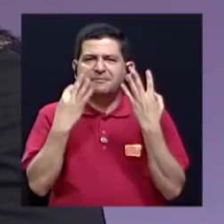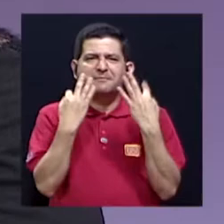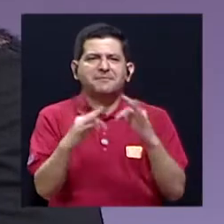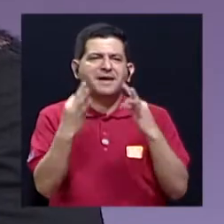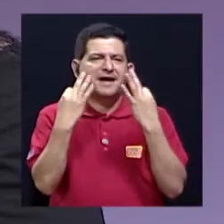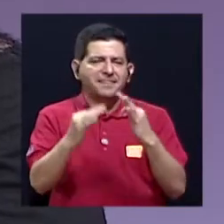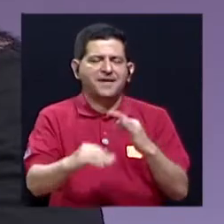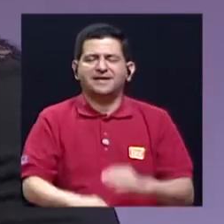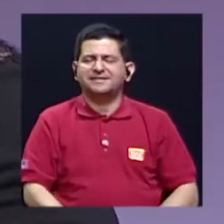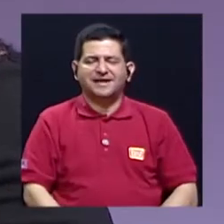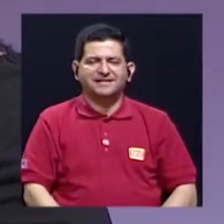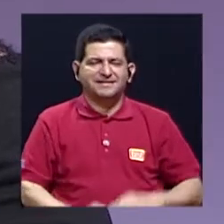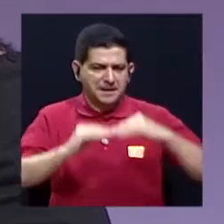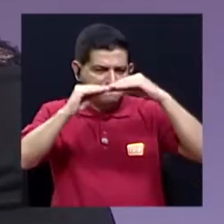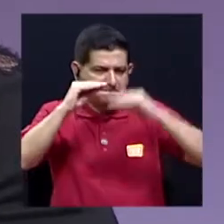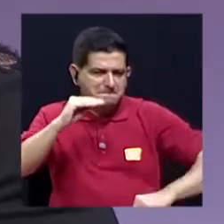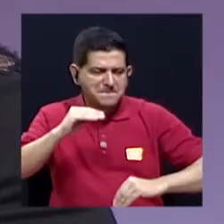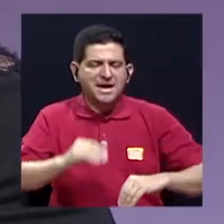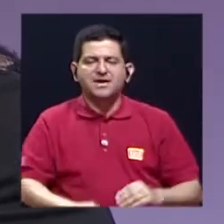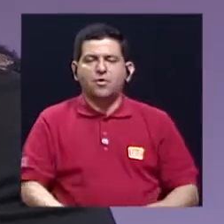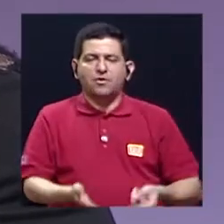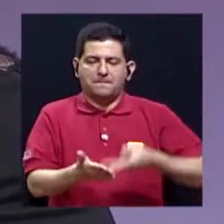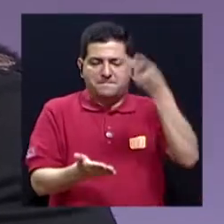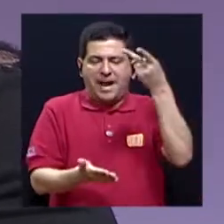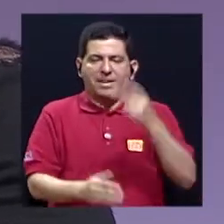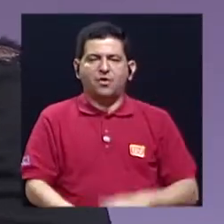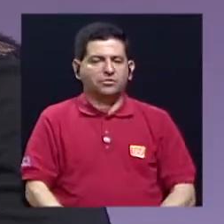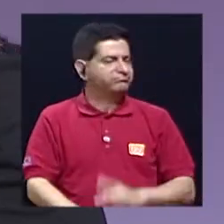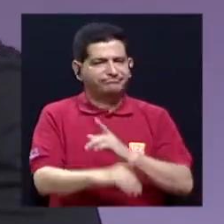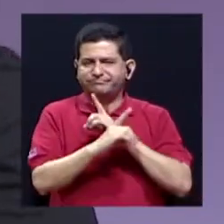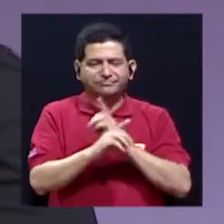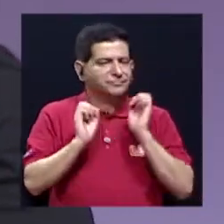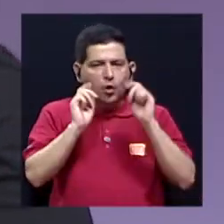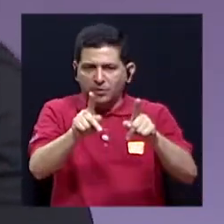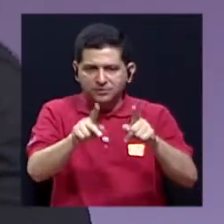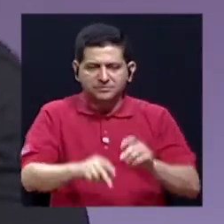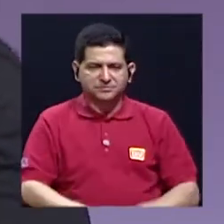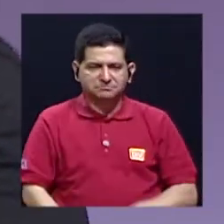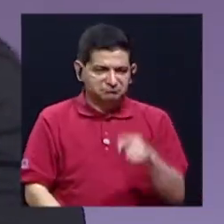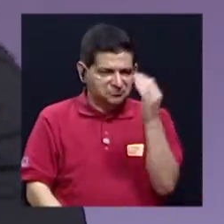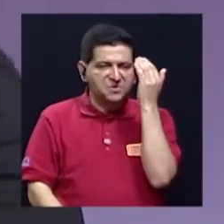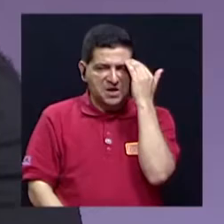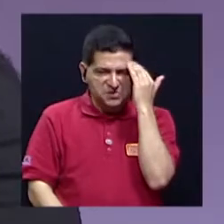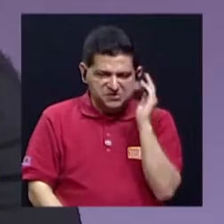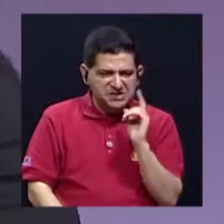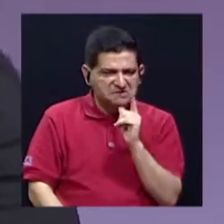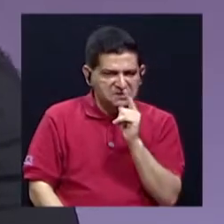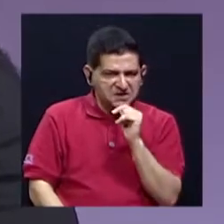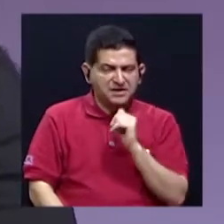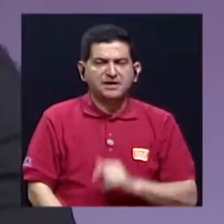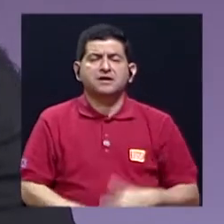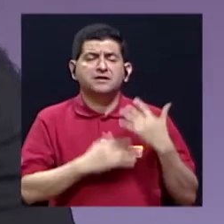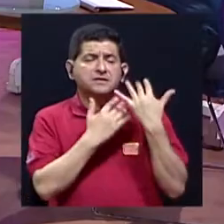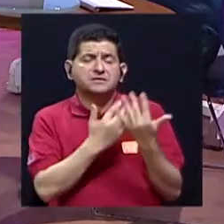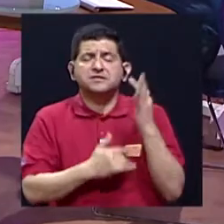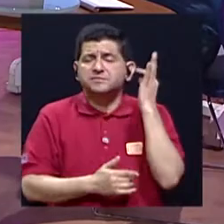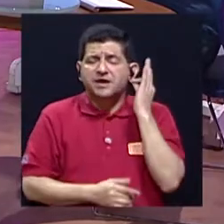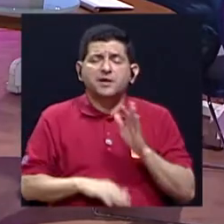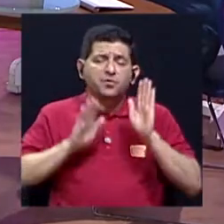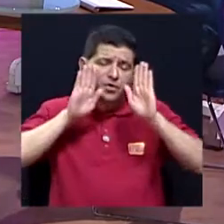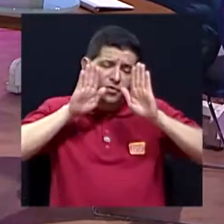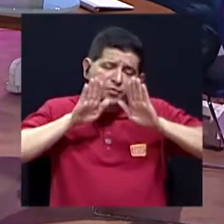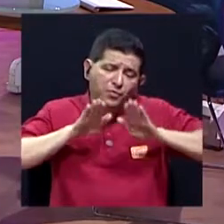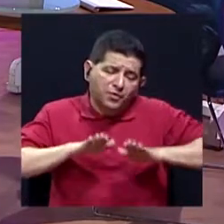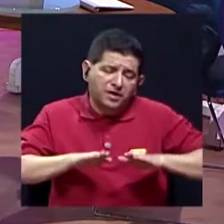la manera de defenderse. Se la minimizan, por decirlo así, ¿verdad? Entonces yo creo que ellos sí saben a quién. Siempre se espera que la mujer sea